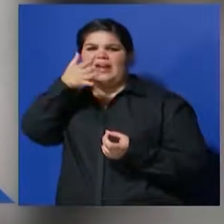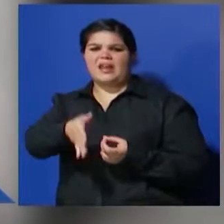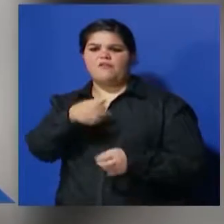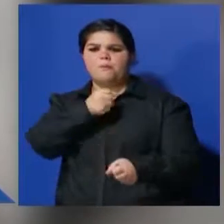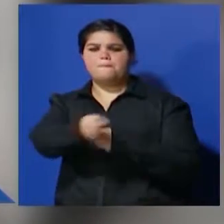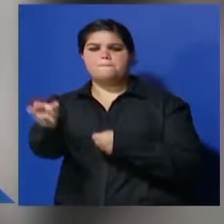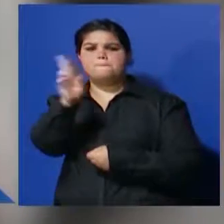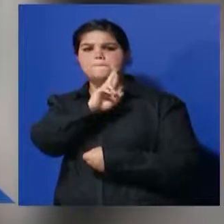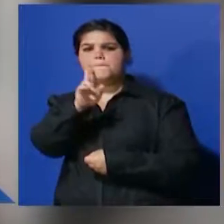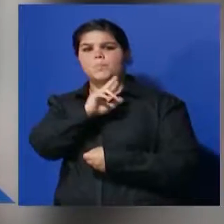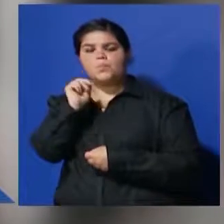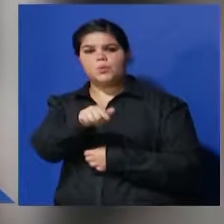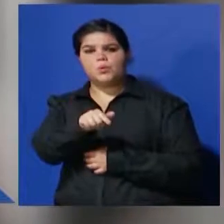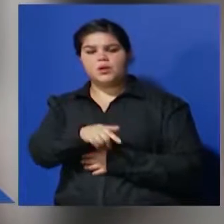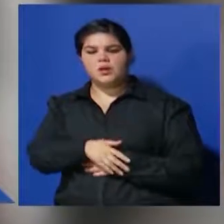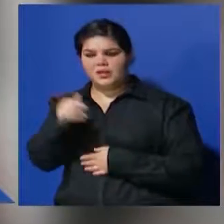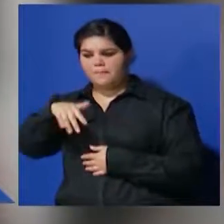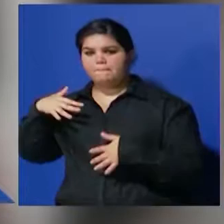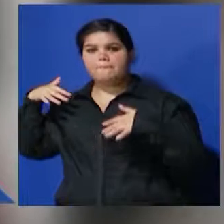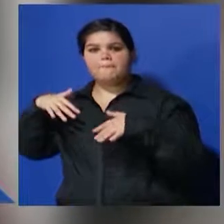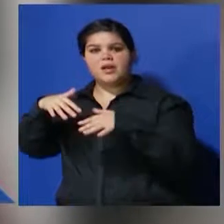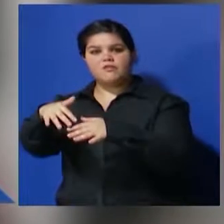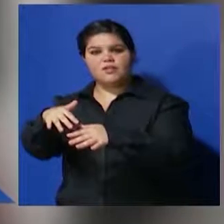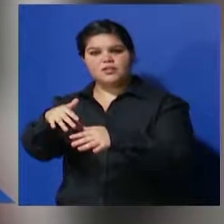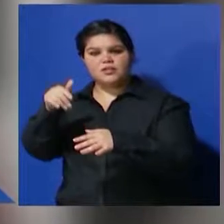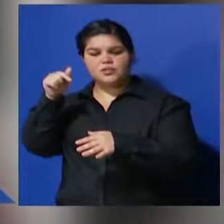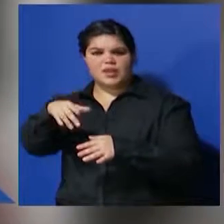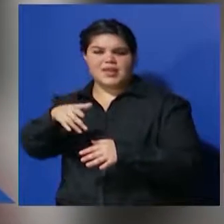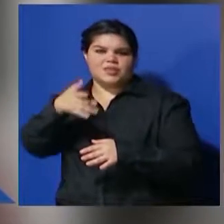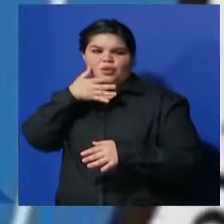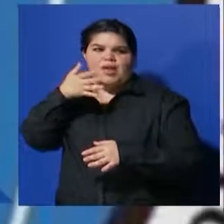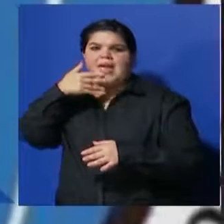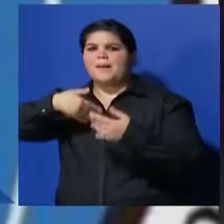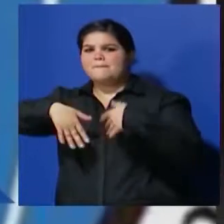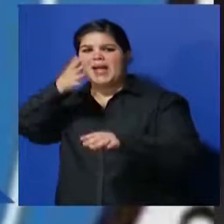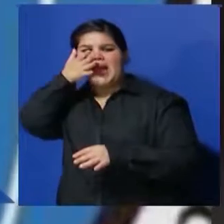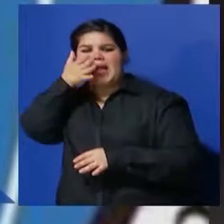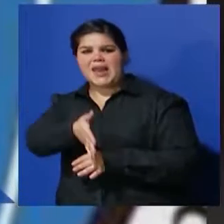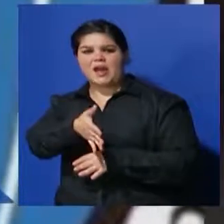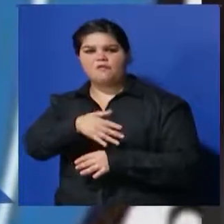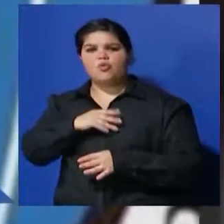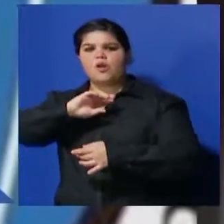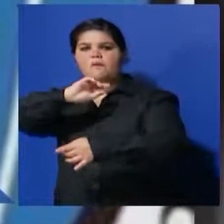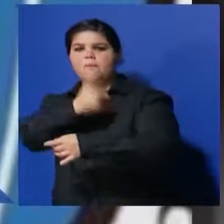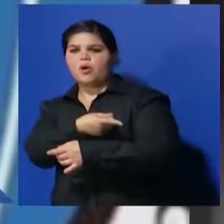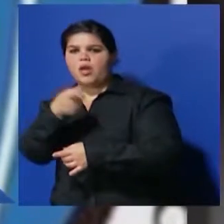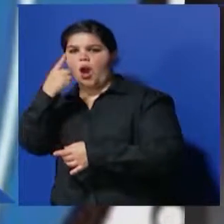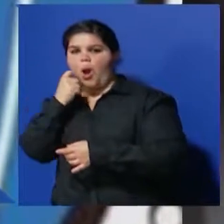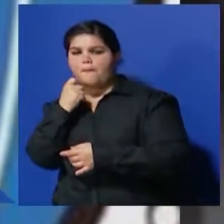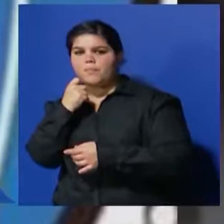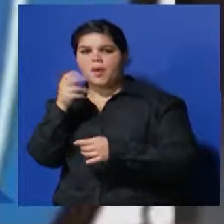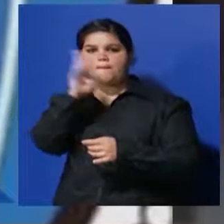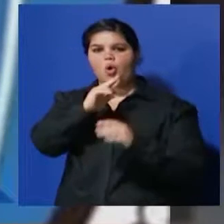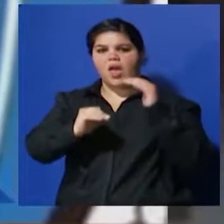femicidio, que es justamente una manifestación extrema de poder de un varón sobre una mujer en